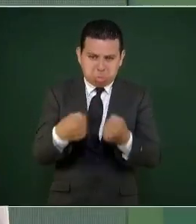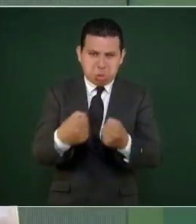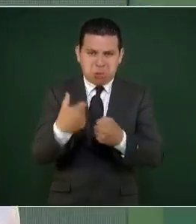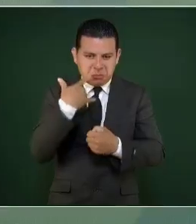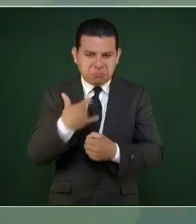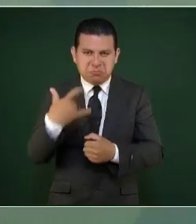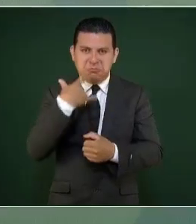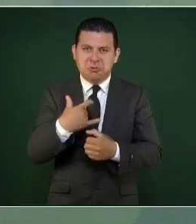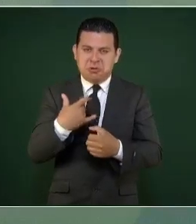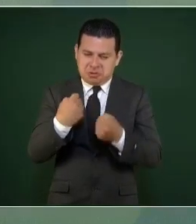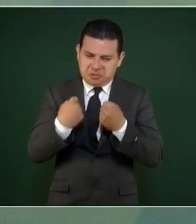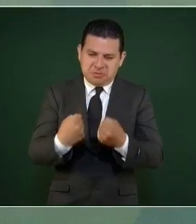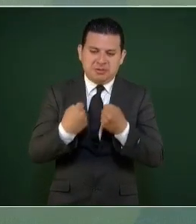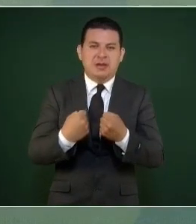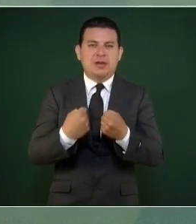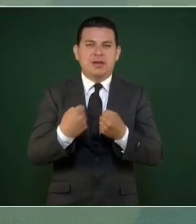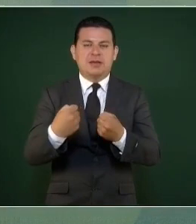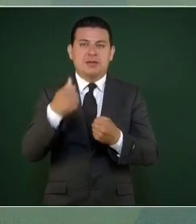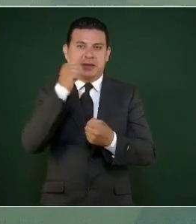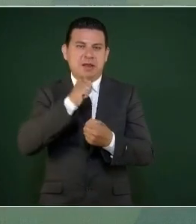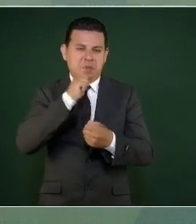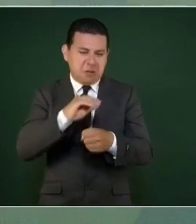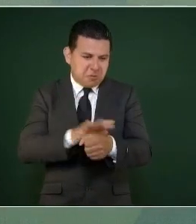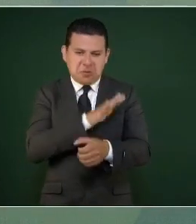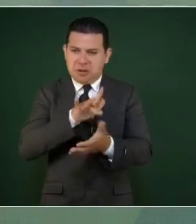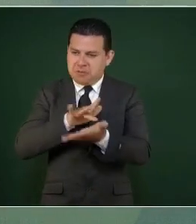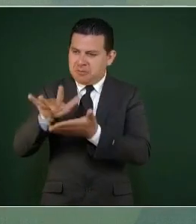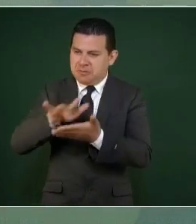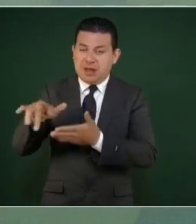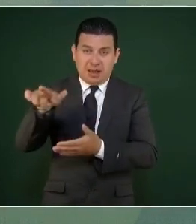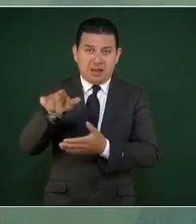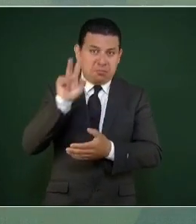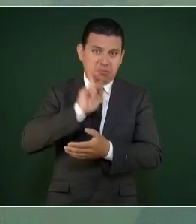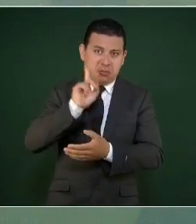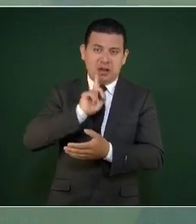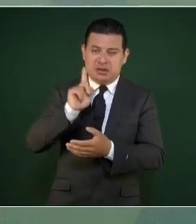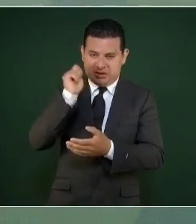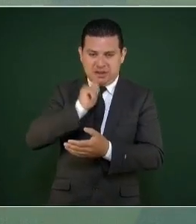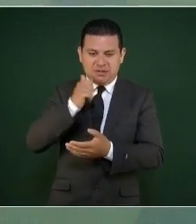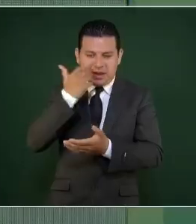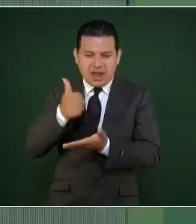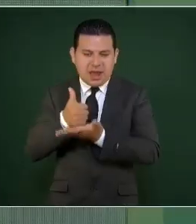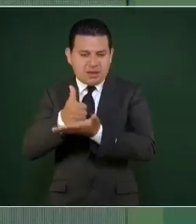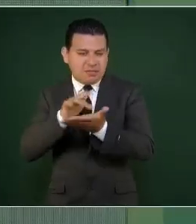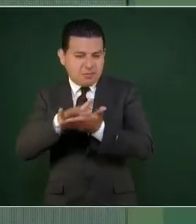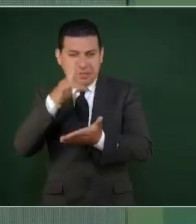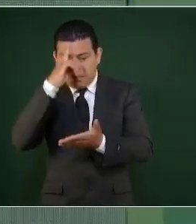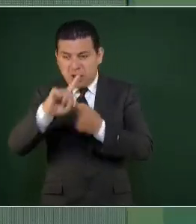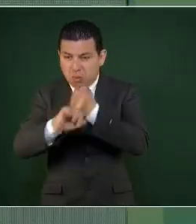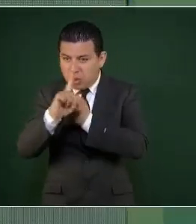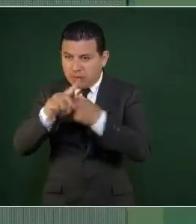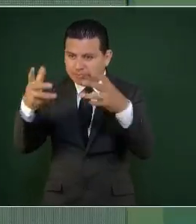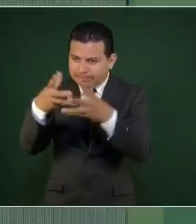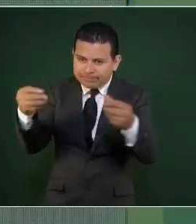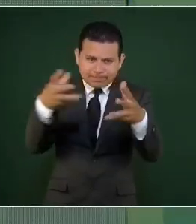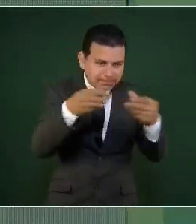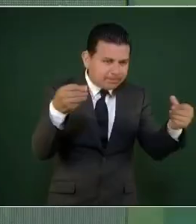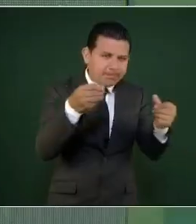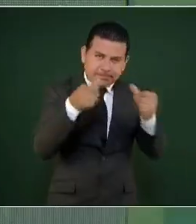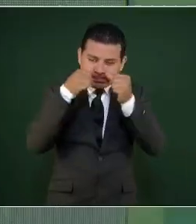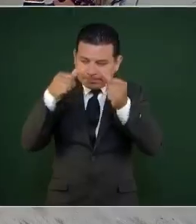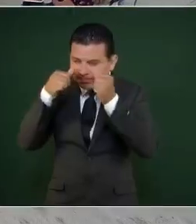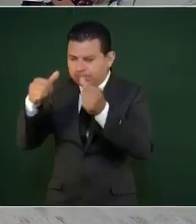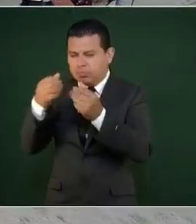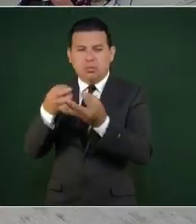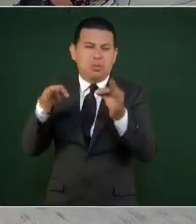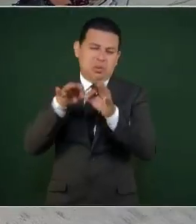venir con mucho entusiasmo, con deseos de enfrentar problemas, resolver problemas.